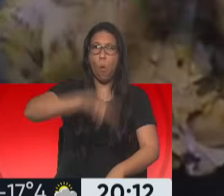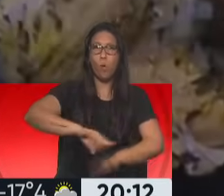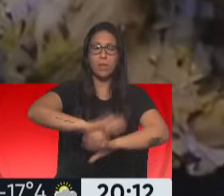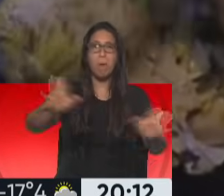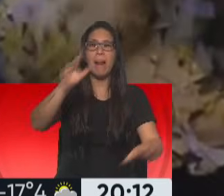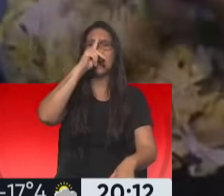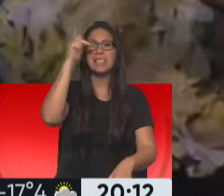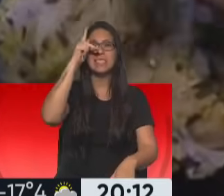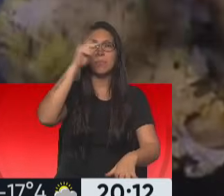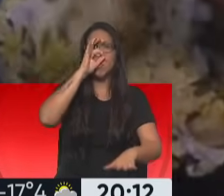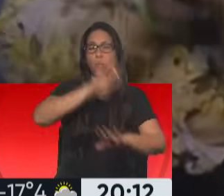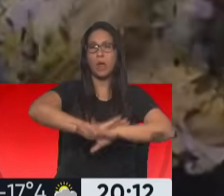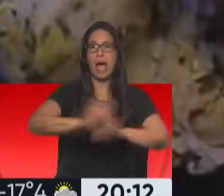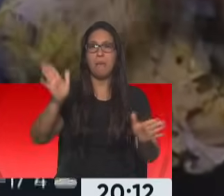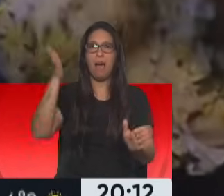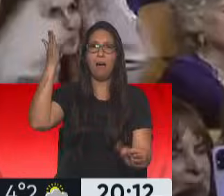más.